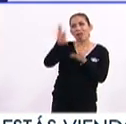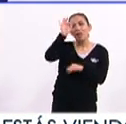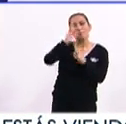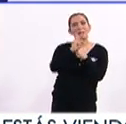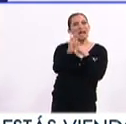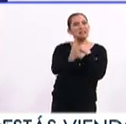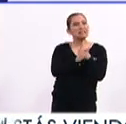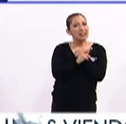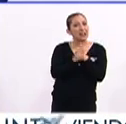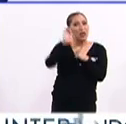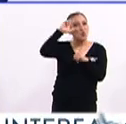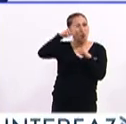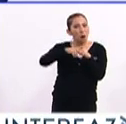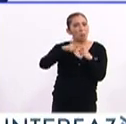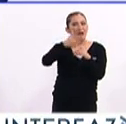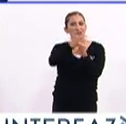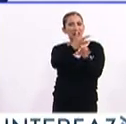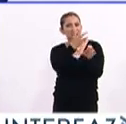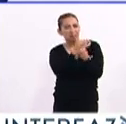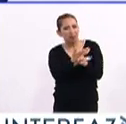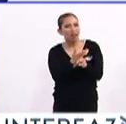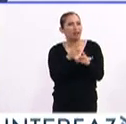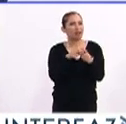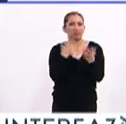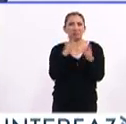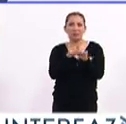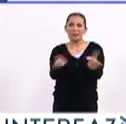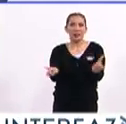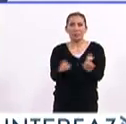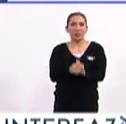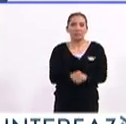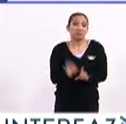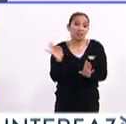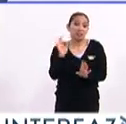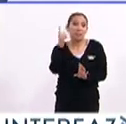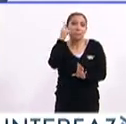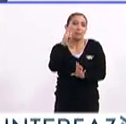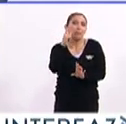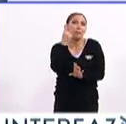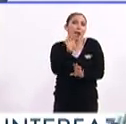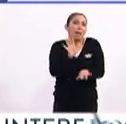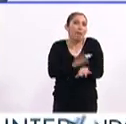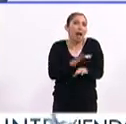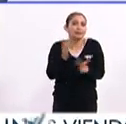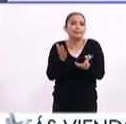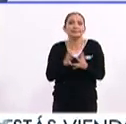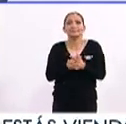eligen países de Europa, Estados Unidos, muy diferentes, ¿no? Tal vez para tener esta